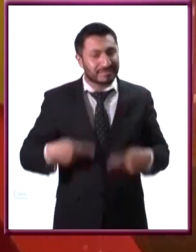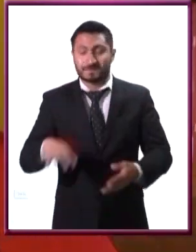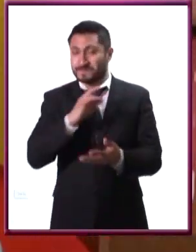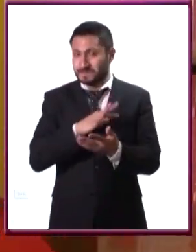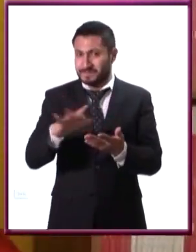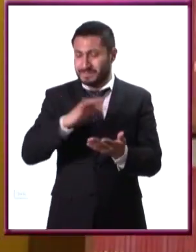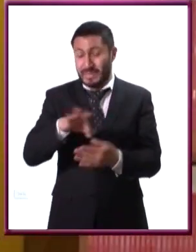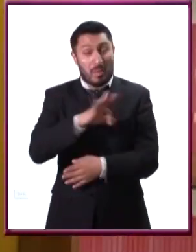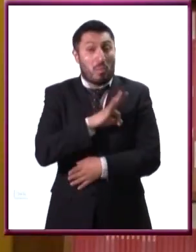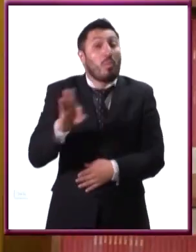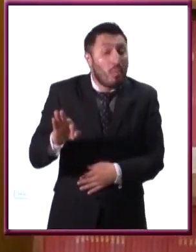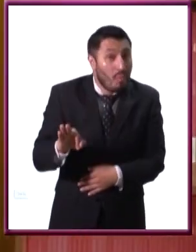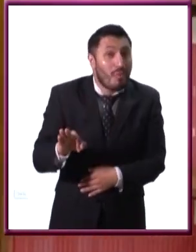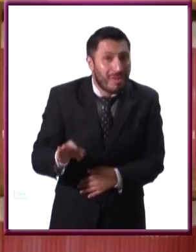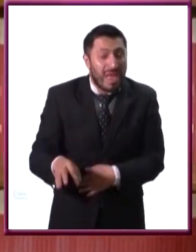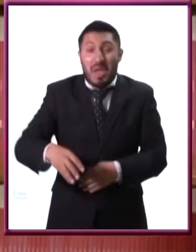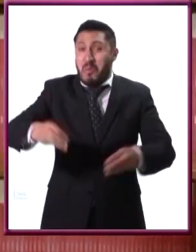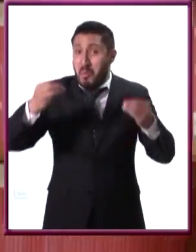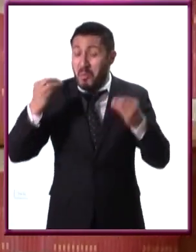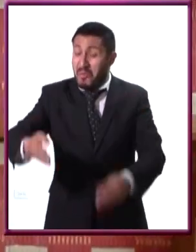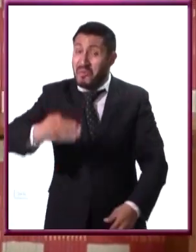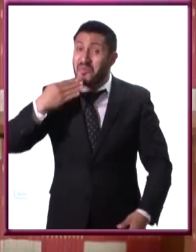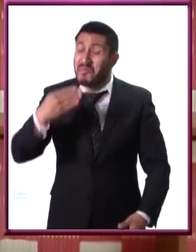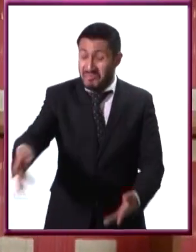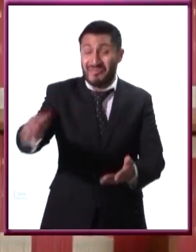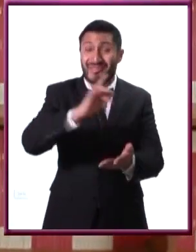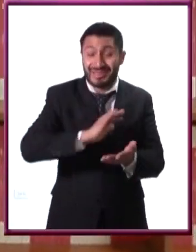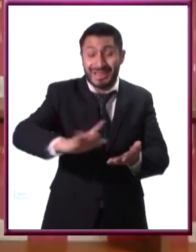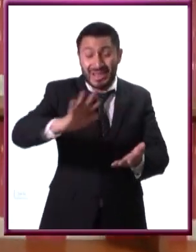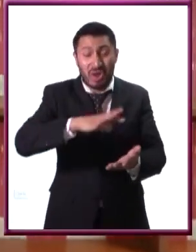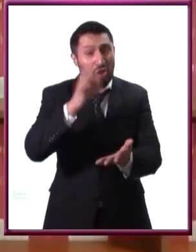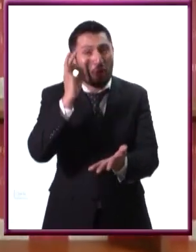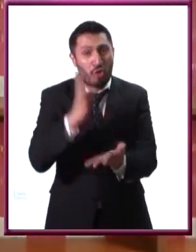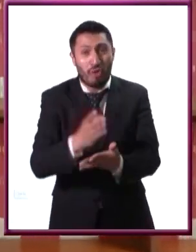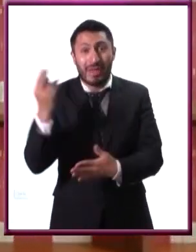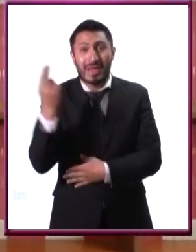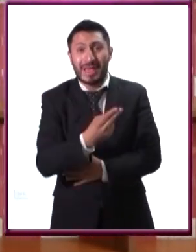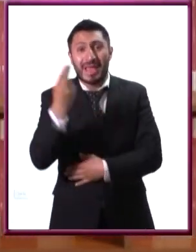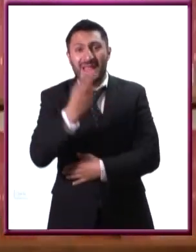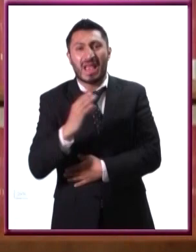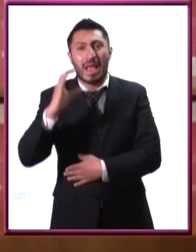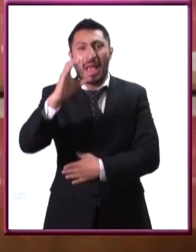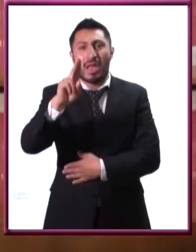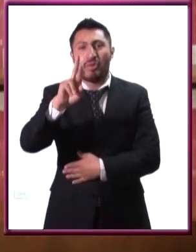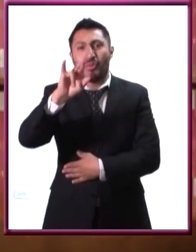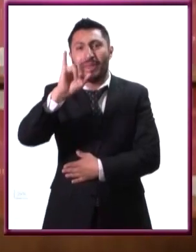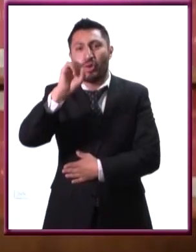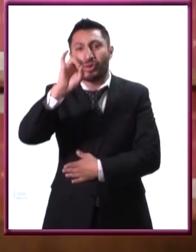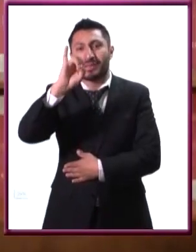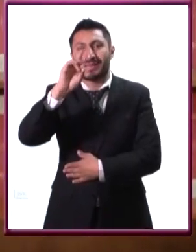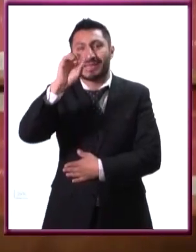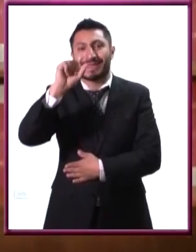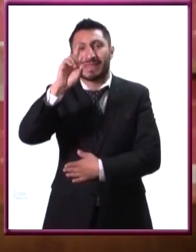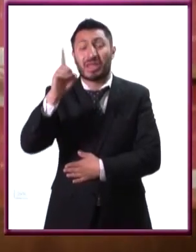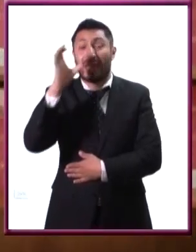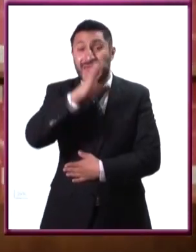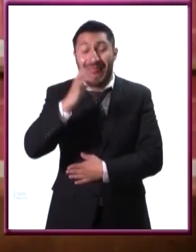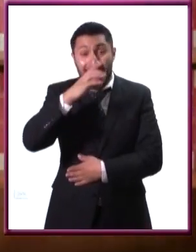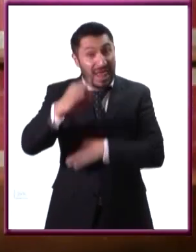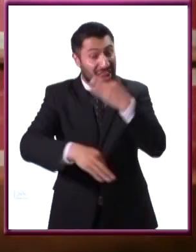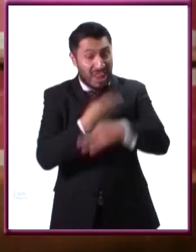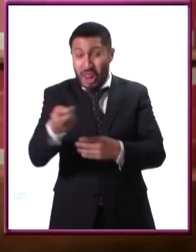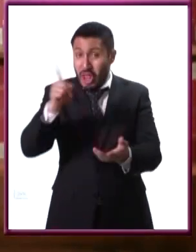Todos podemos ser lectores, incluso buenos lectores. Solo necesitamos curiosidad, y esta todos